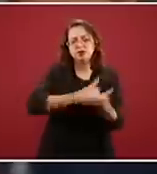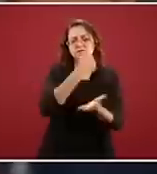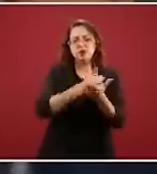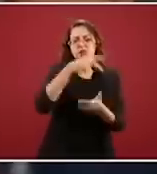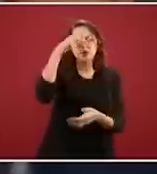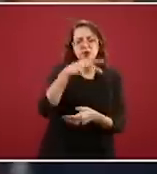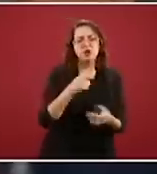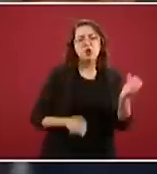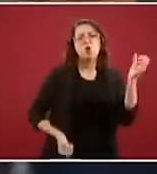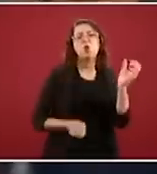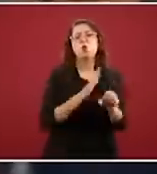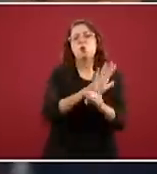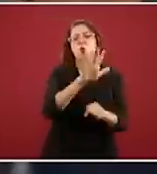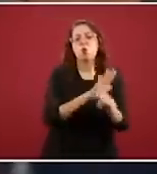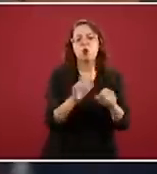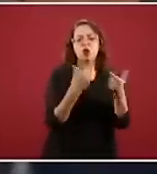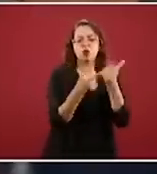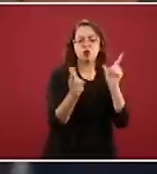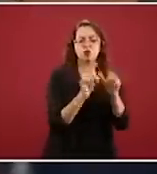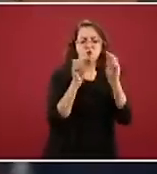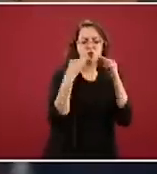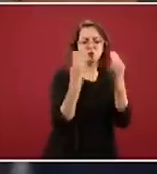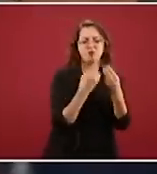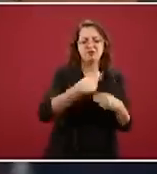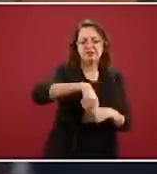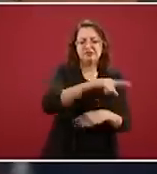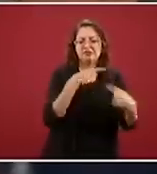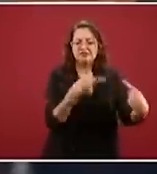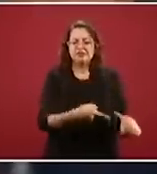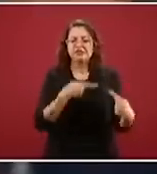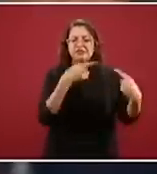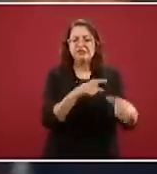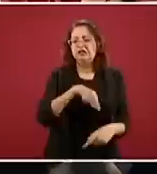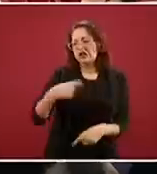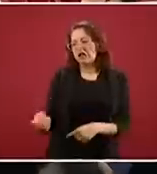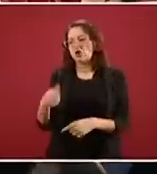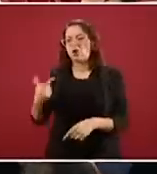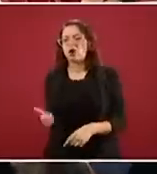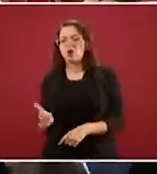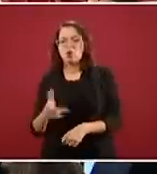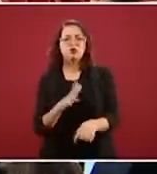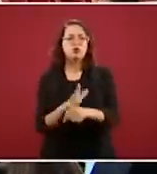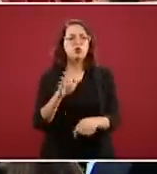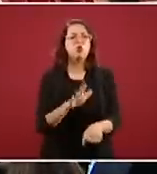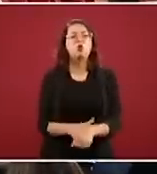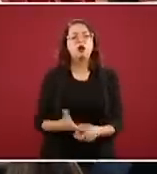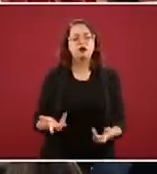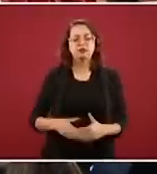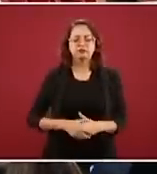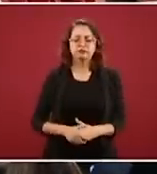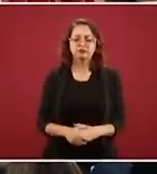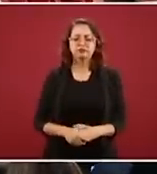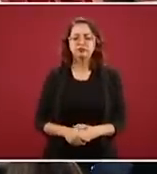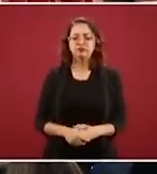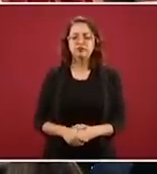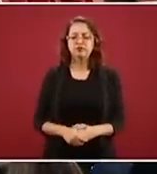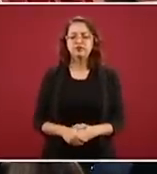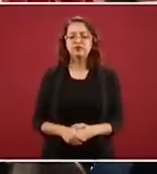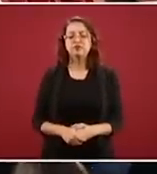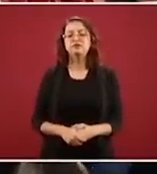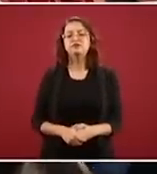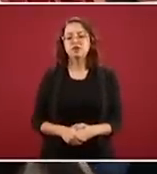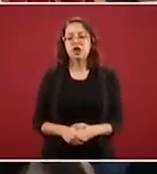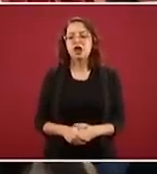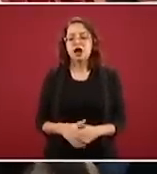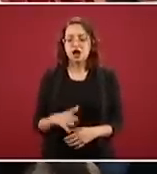y en Guanajuato, que son los que están dando la resistencia y por eso no están bajando los homicidios? Sí, hay grupos